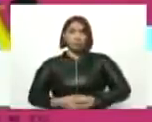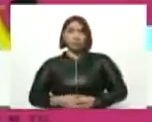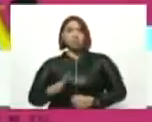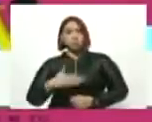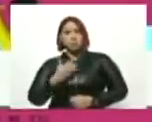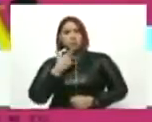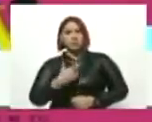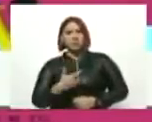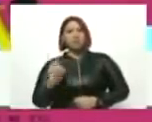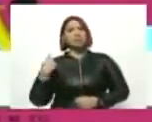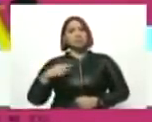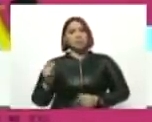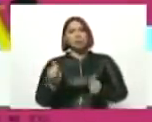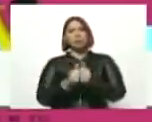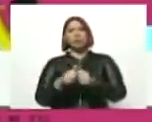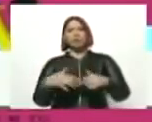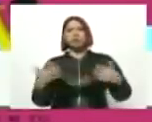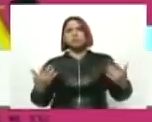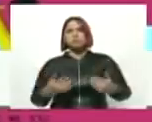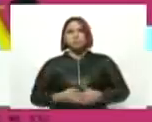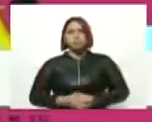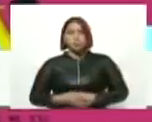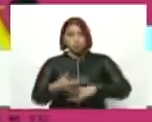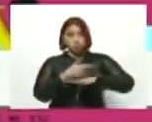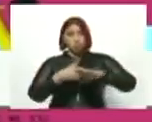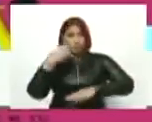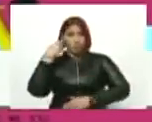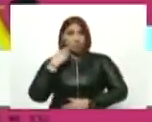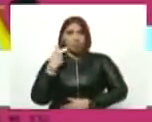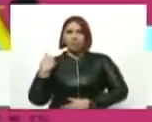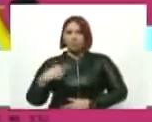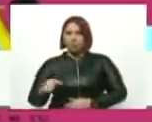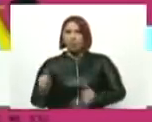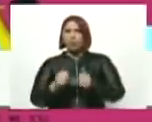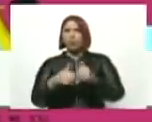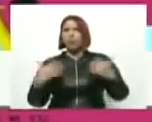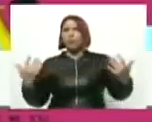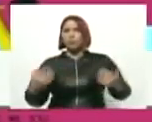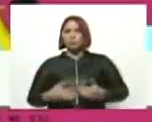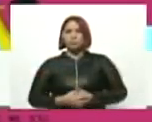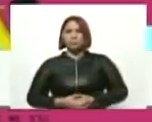decir que tiene con qué. El gobierno bolivariano tiene con qué.